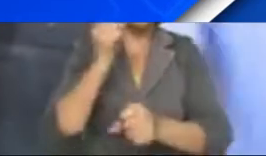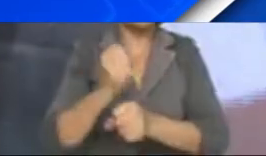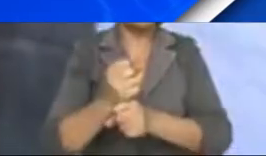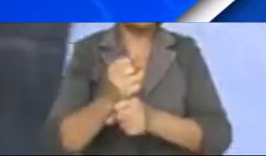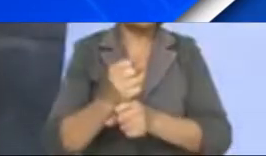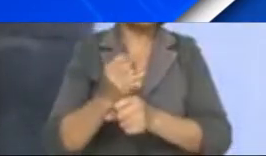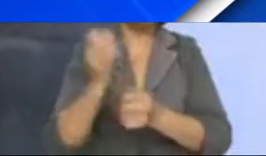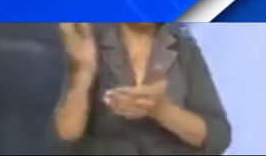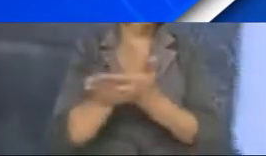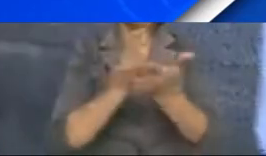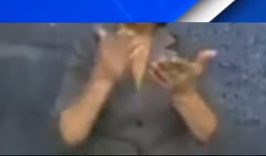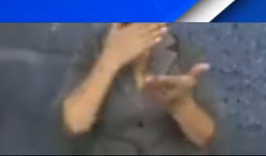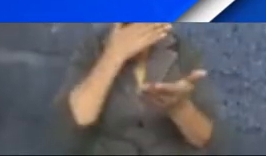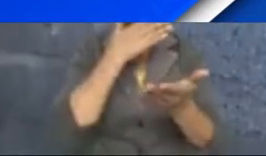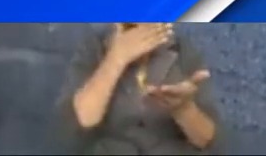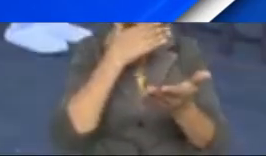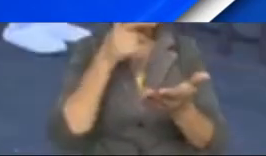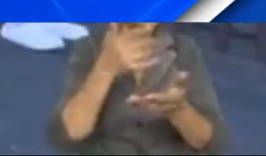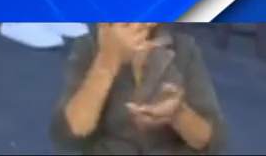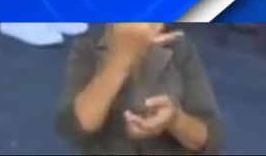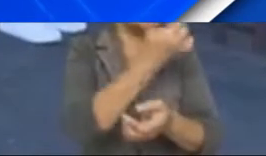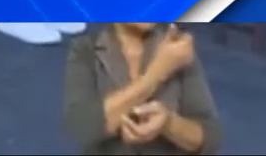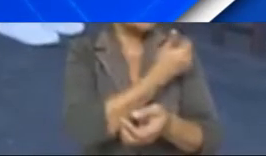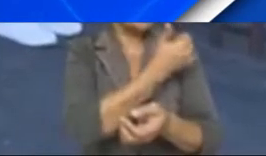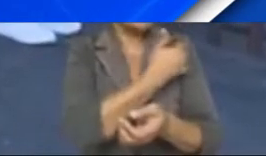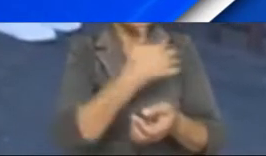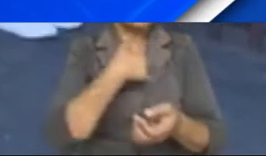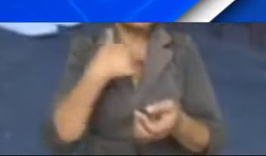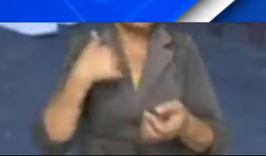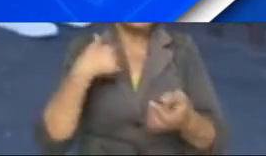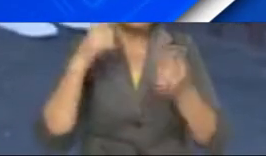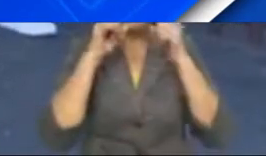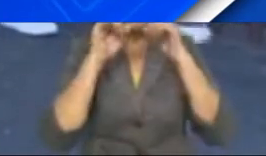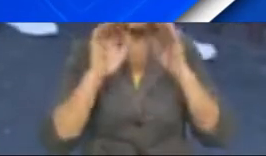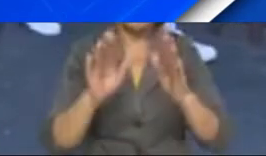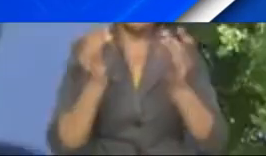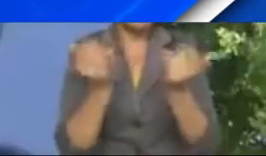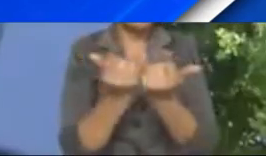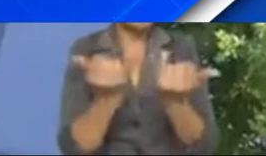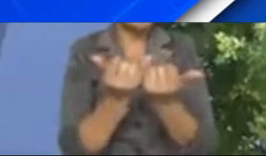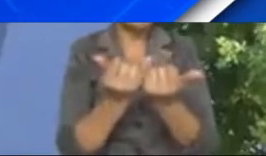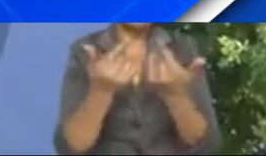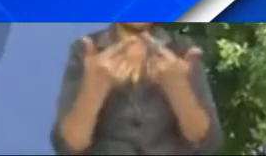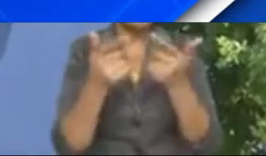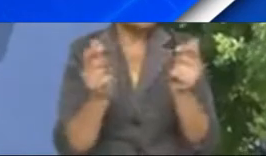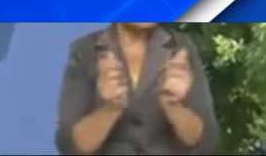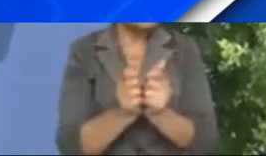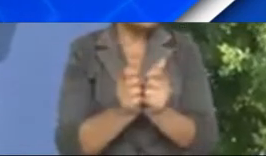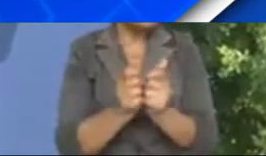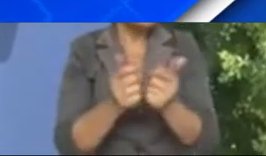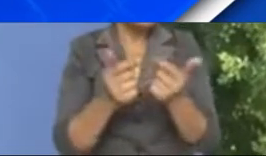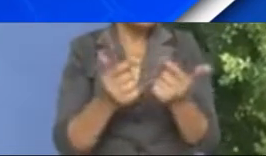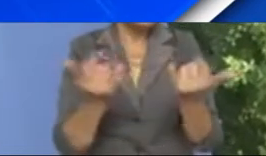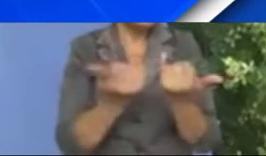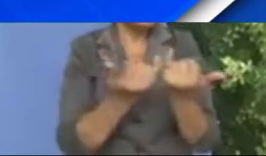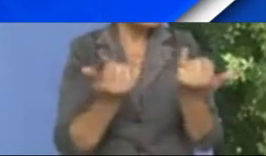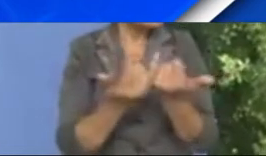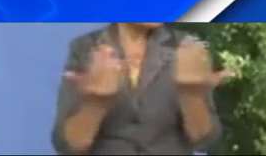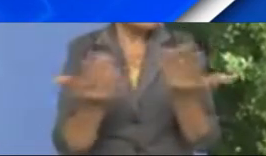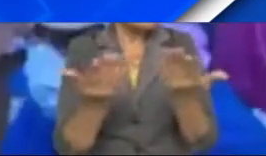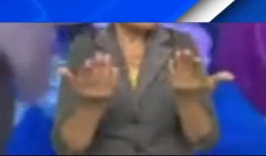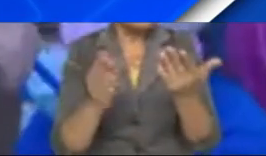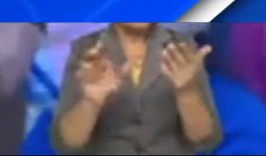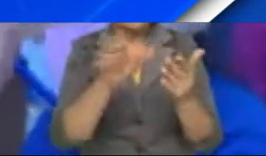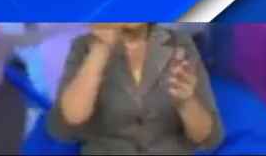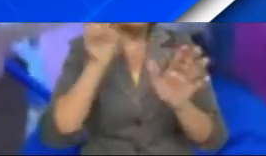antídoto monodosis bien pueden inocularse este año nuevamente. Sabemos que las personas que ya completaron sus dos